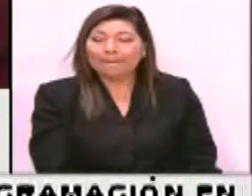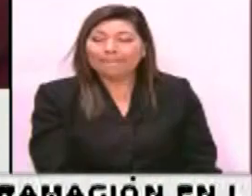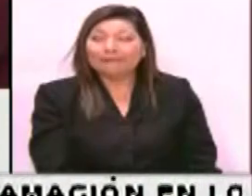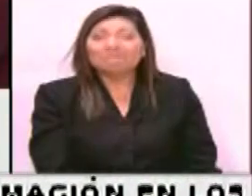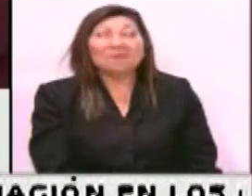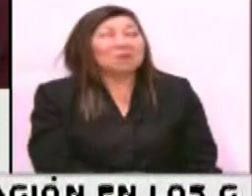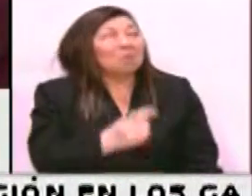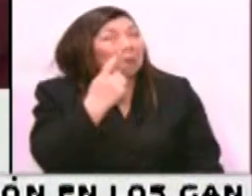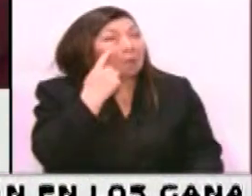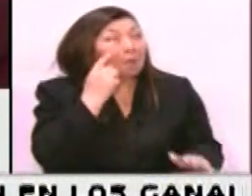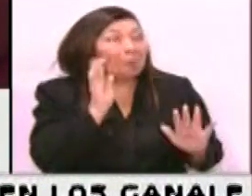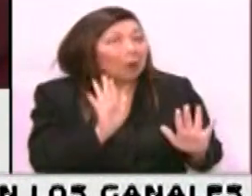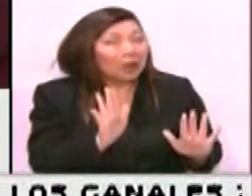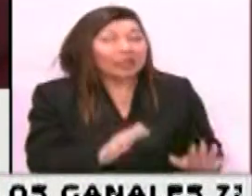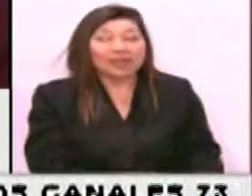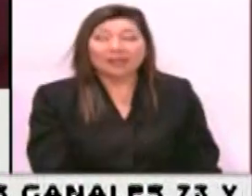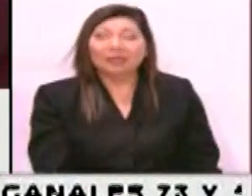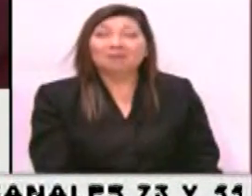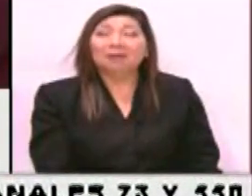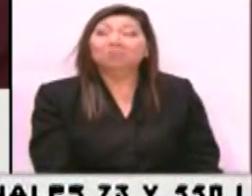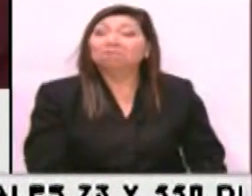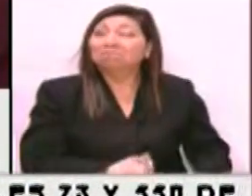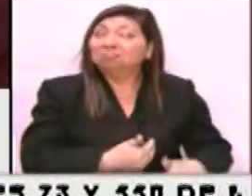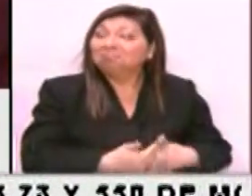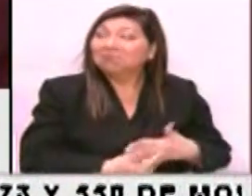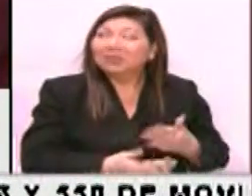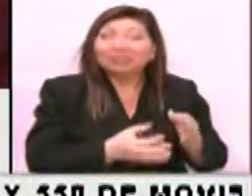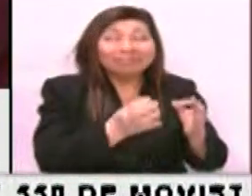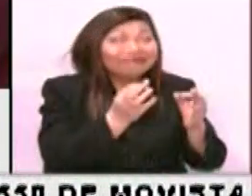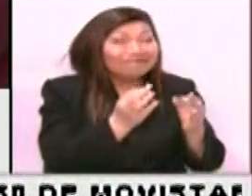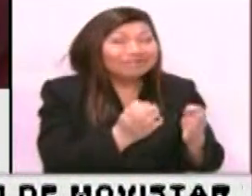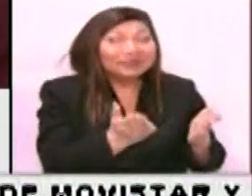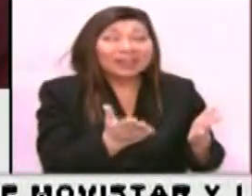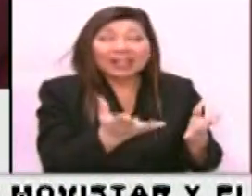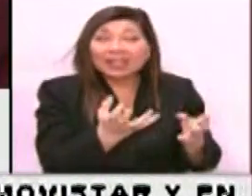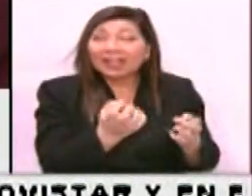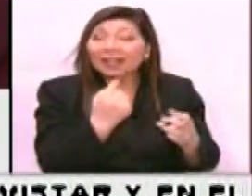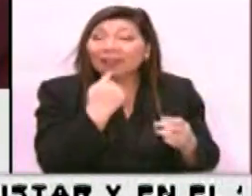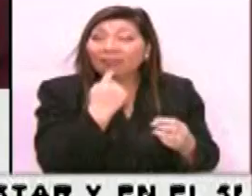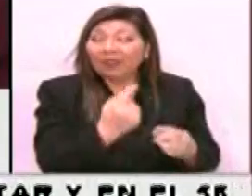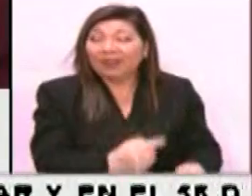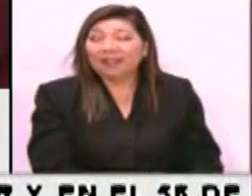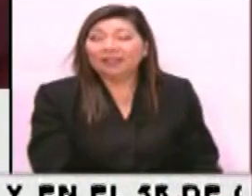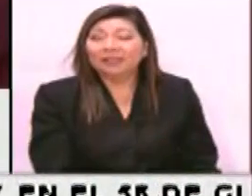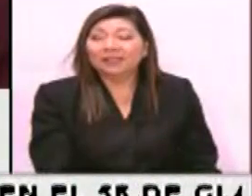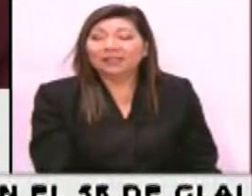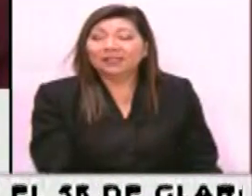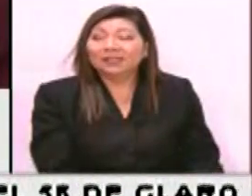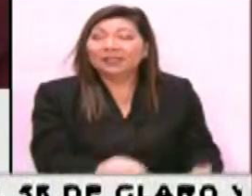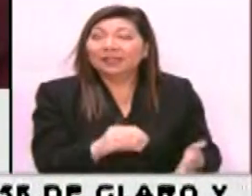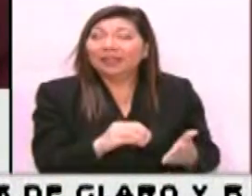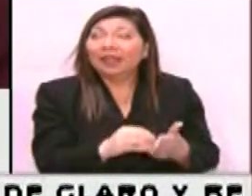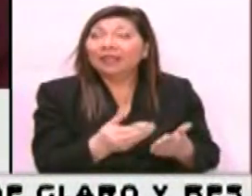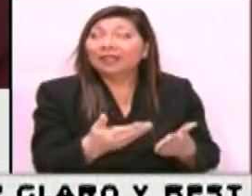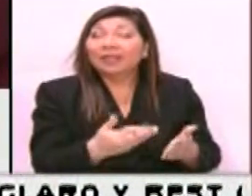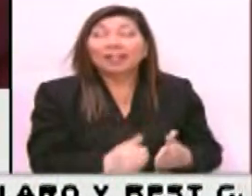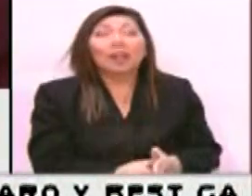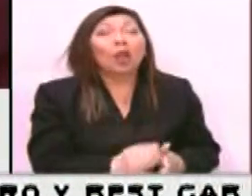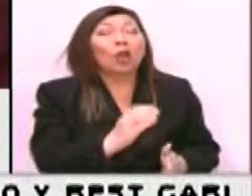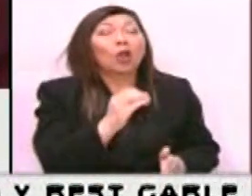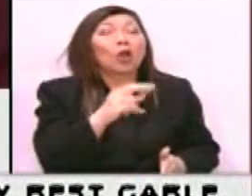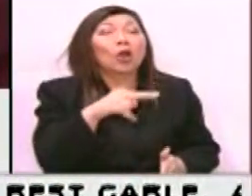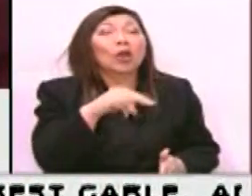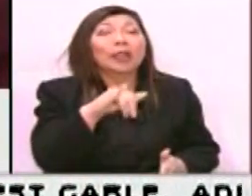Vamos a suponer que se produjo una inexactitud, o si quieren ustedes, otra vez recurriendo a Cornejo y a su